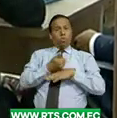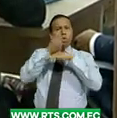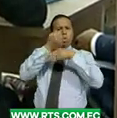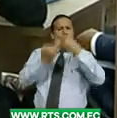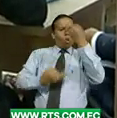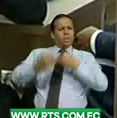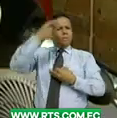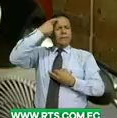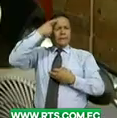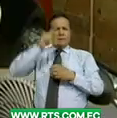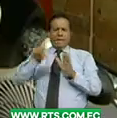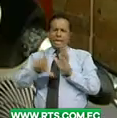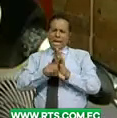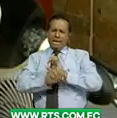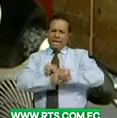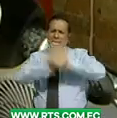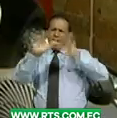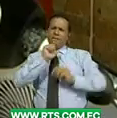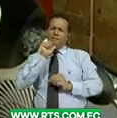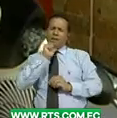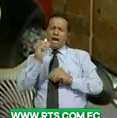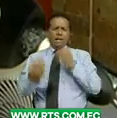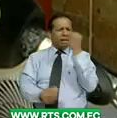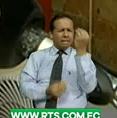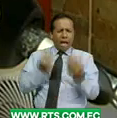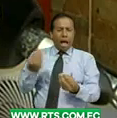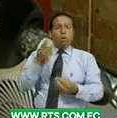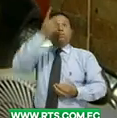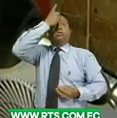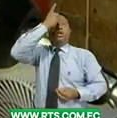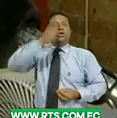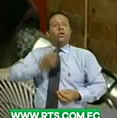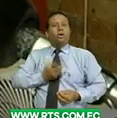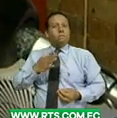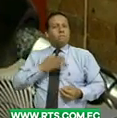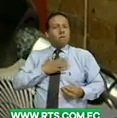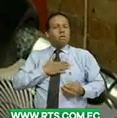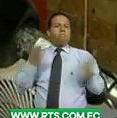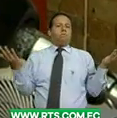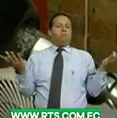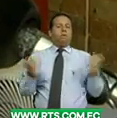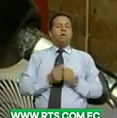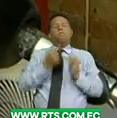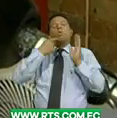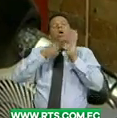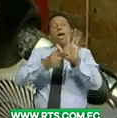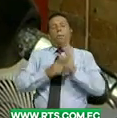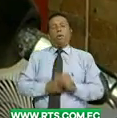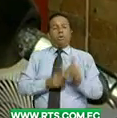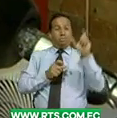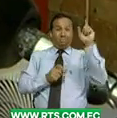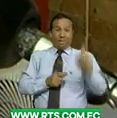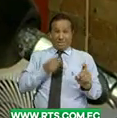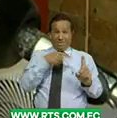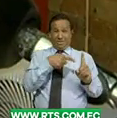la duda razonable. Un ejemplo puede ser que un testigo protegido haya declarado, por